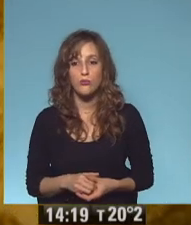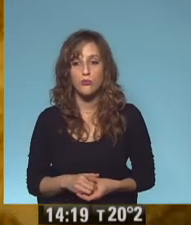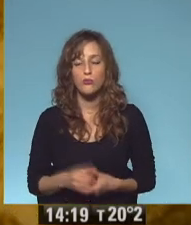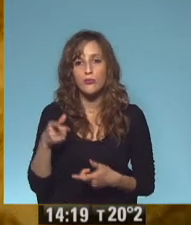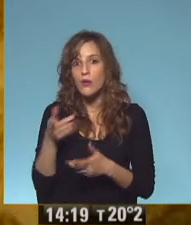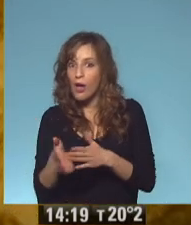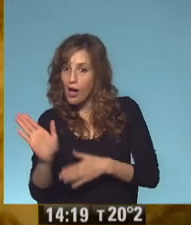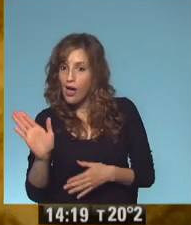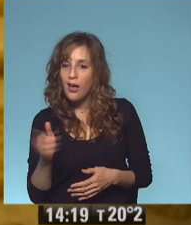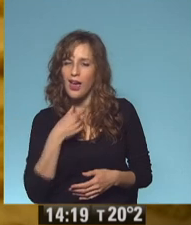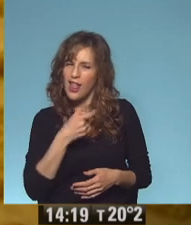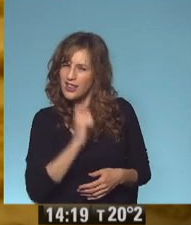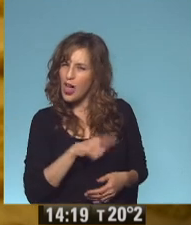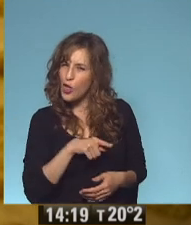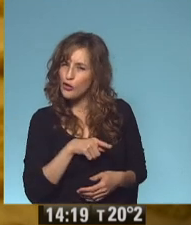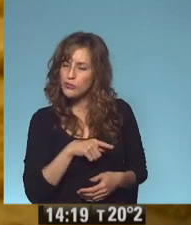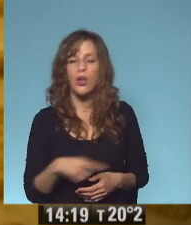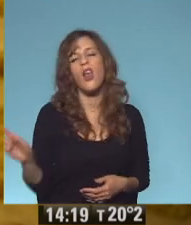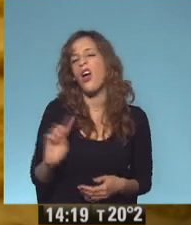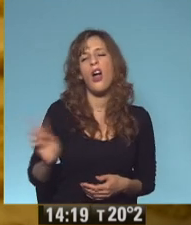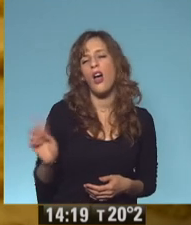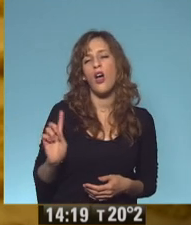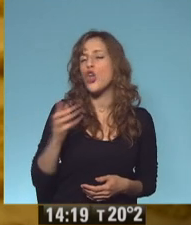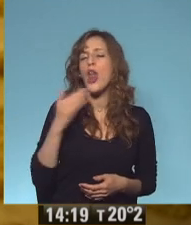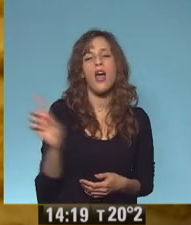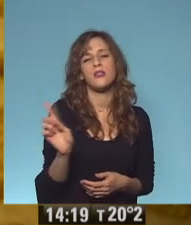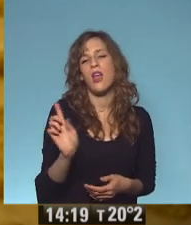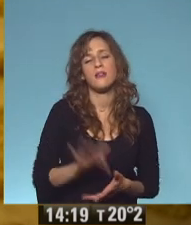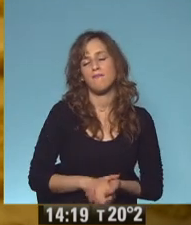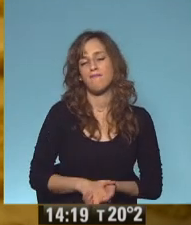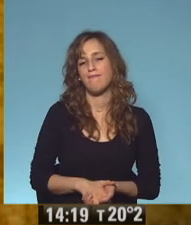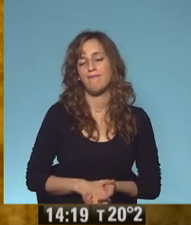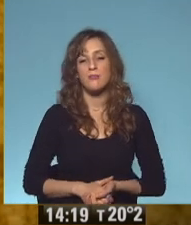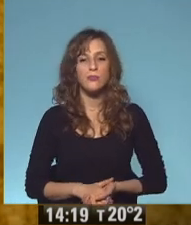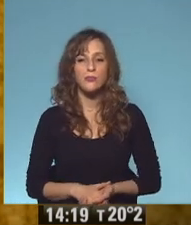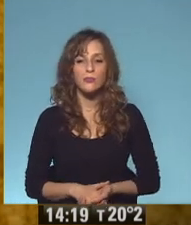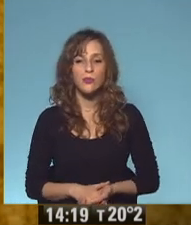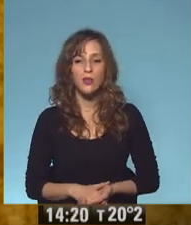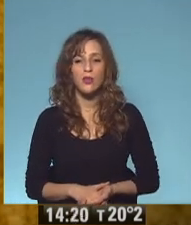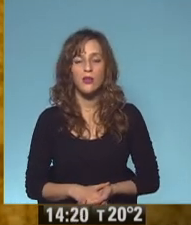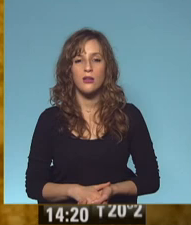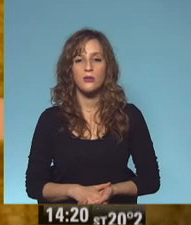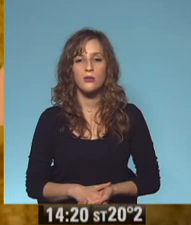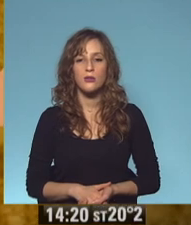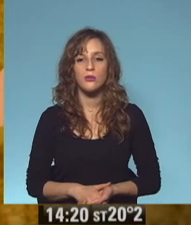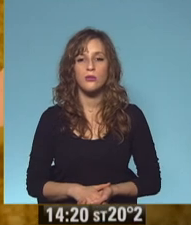¿Tomamos un helado, Alterio? No, no, yo paso. Gracias.